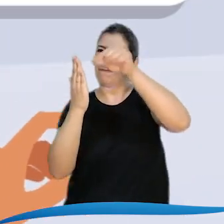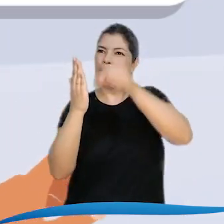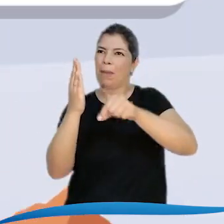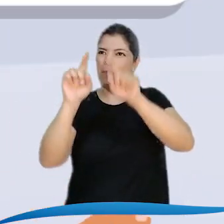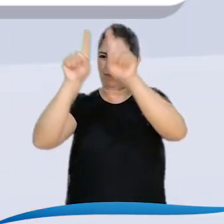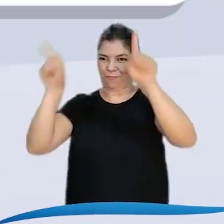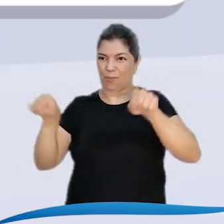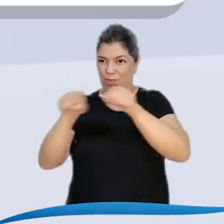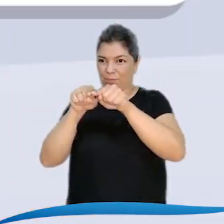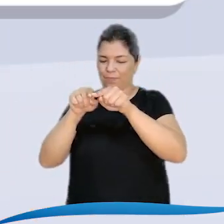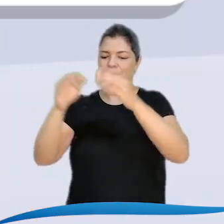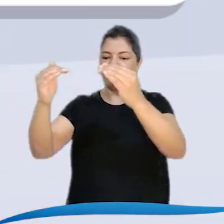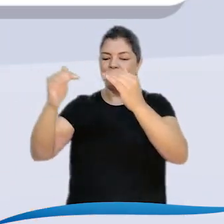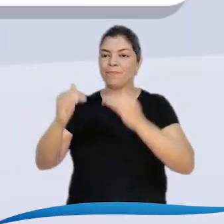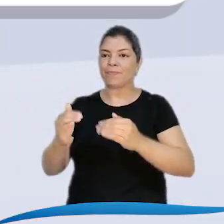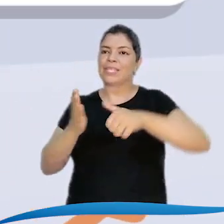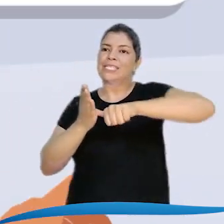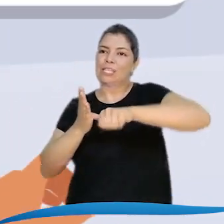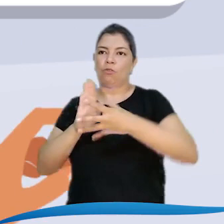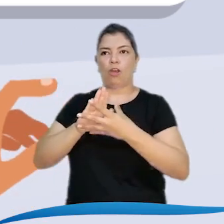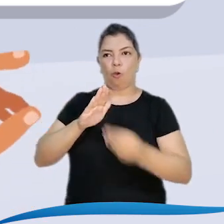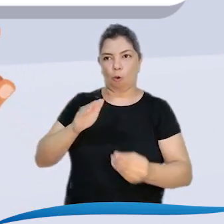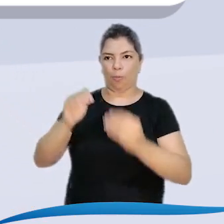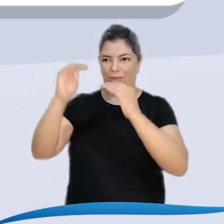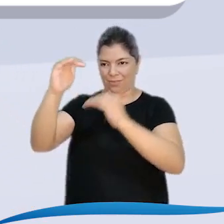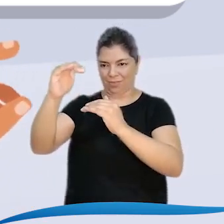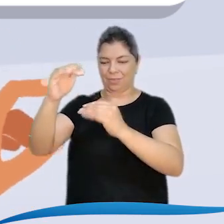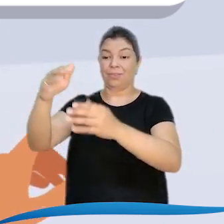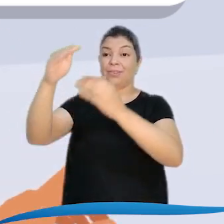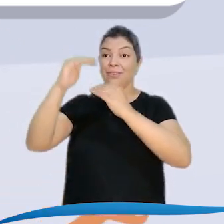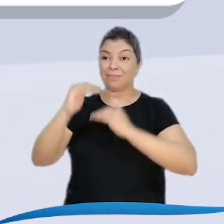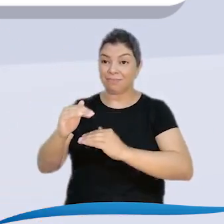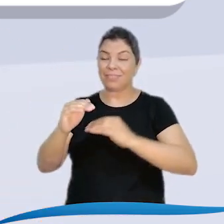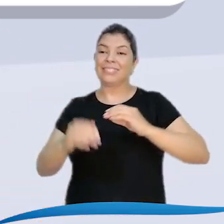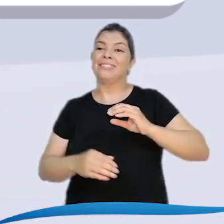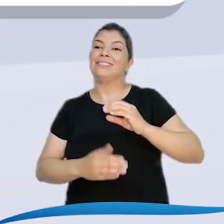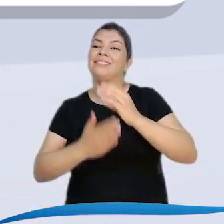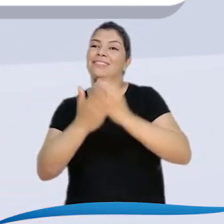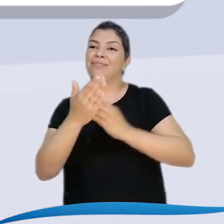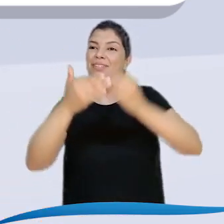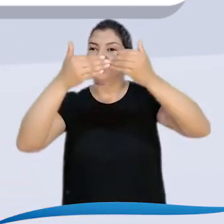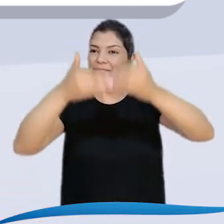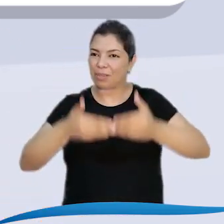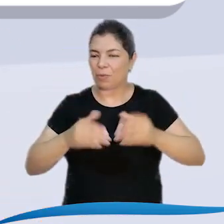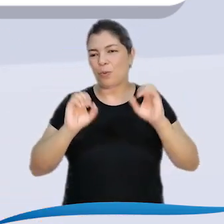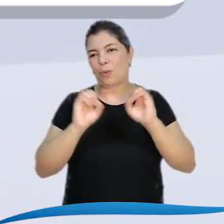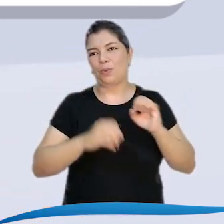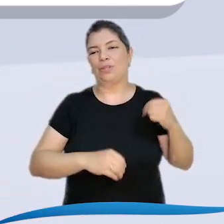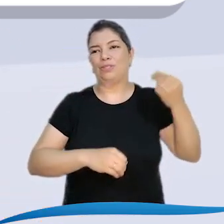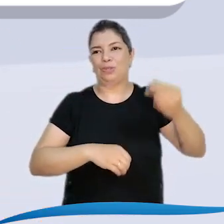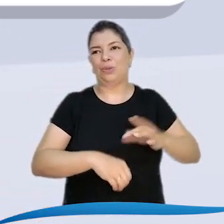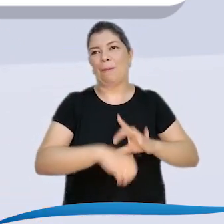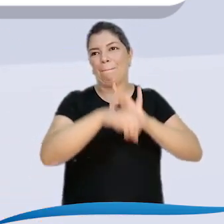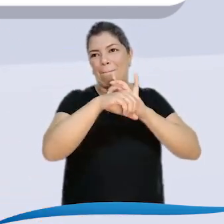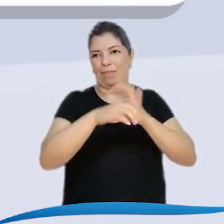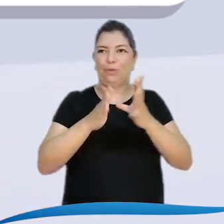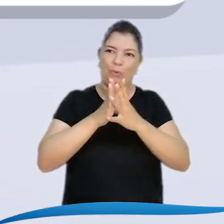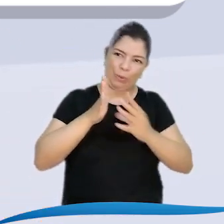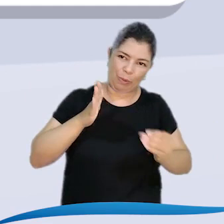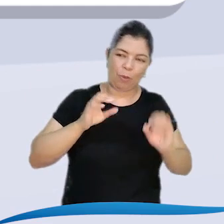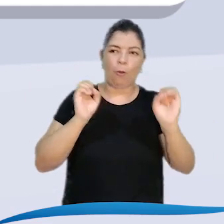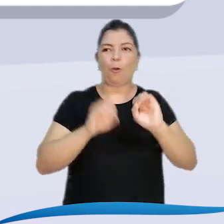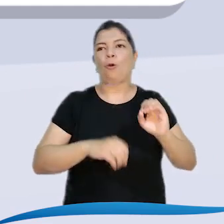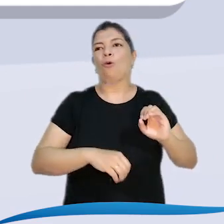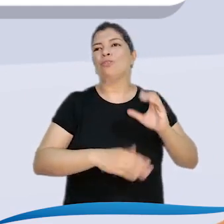formato de recepción de documentos. Luego, la copia de la cédula de ciudadanía. Después, el certificado de discapacidad